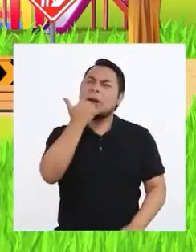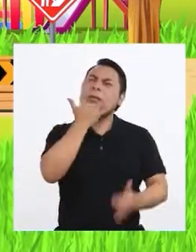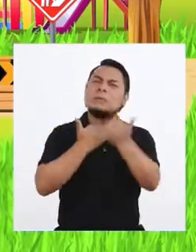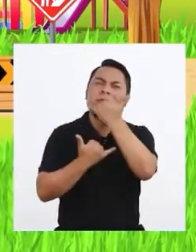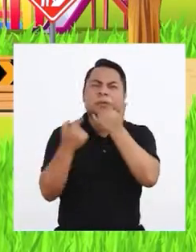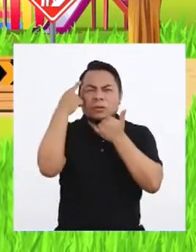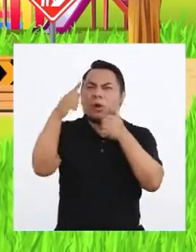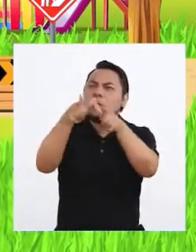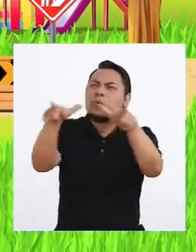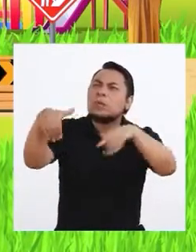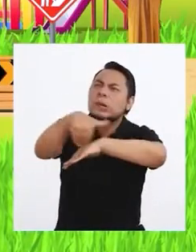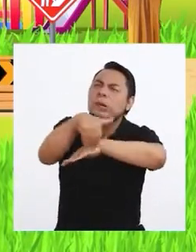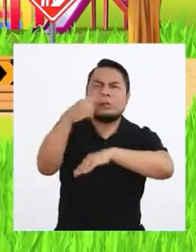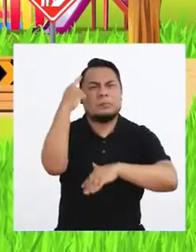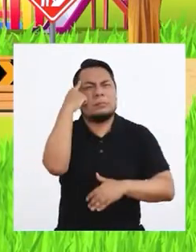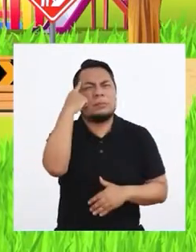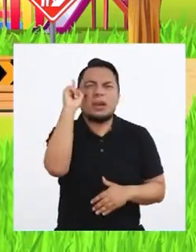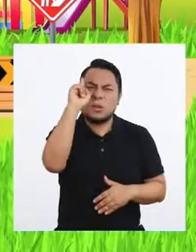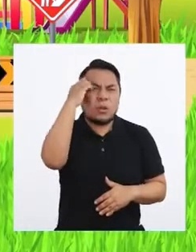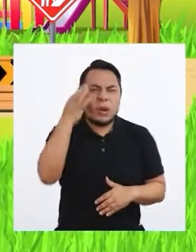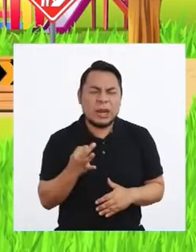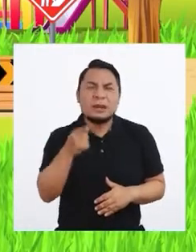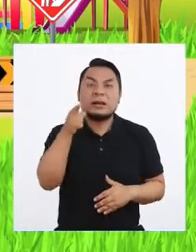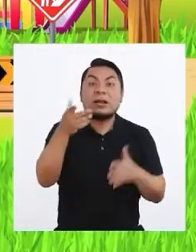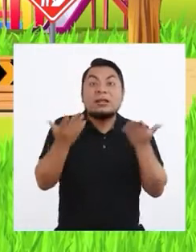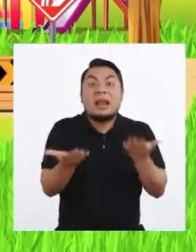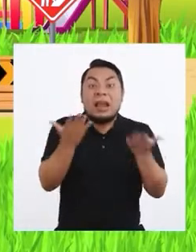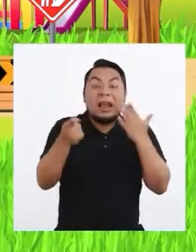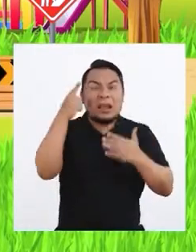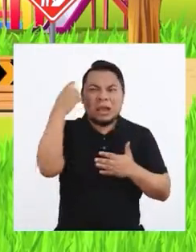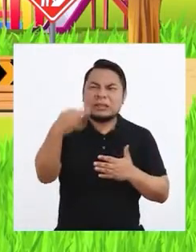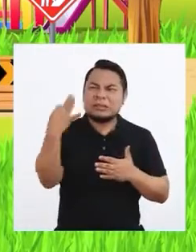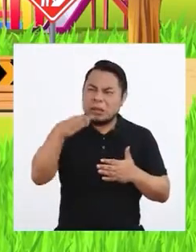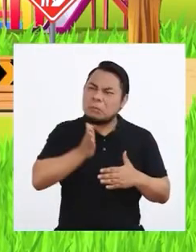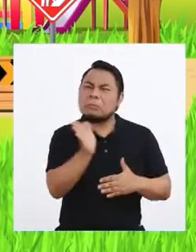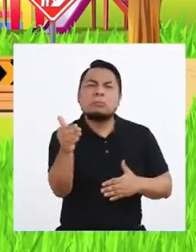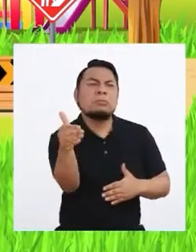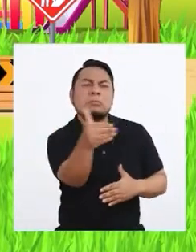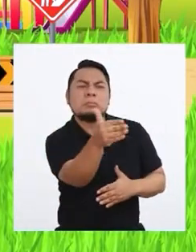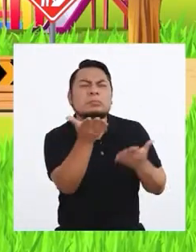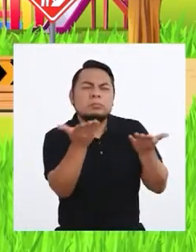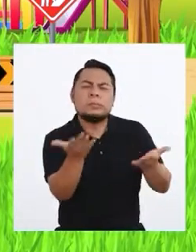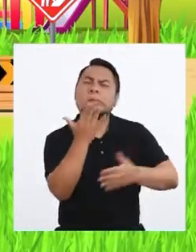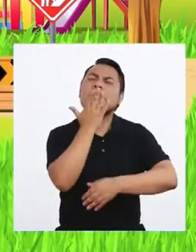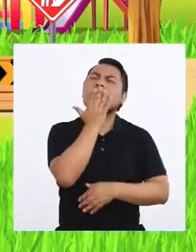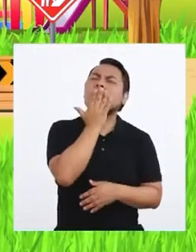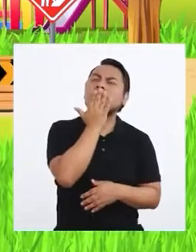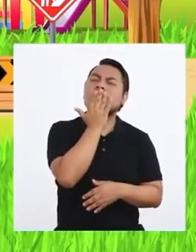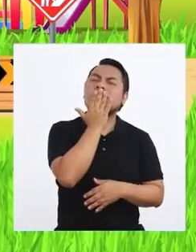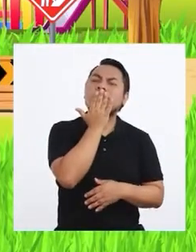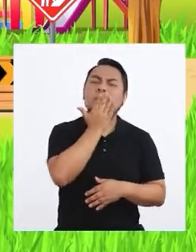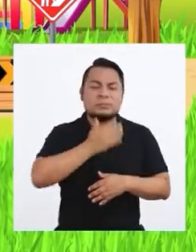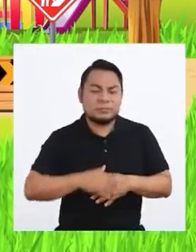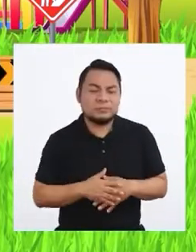¿Me habré equivocado de dirección? No creo. Hice el recorrido de siempre.